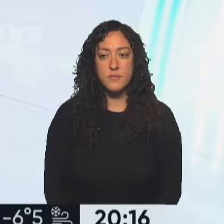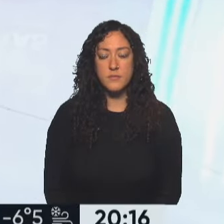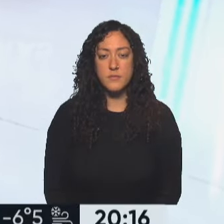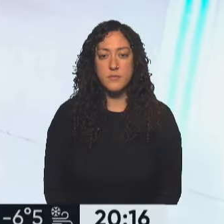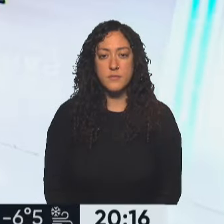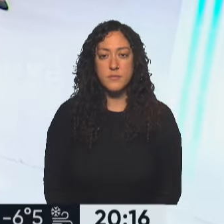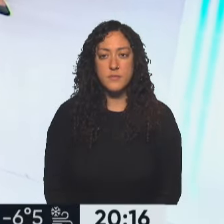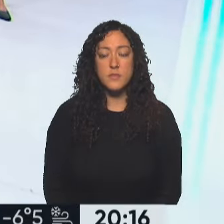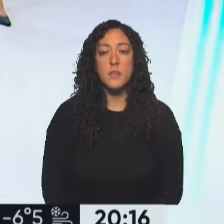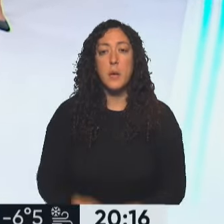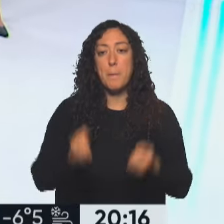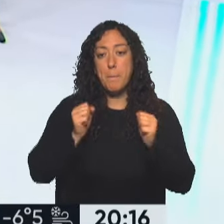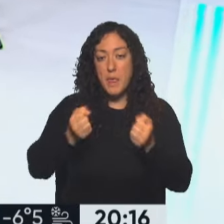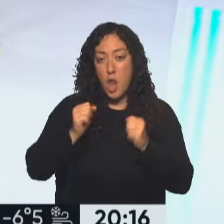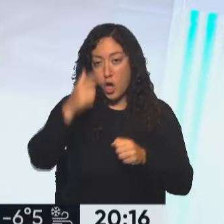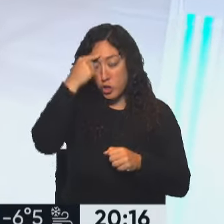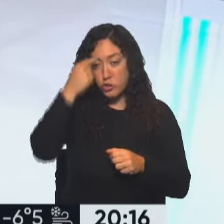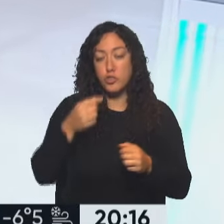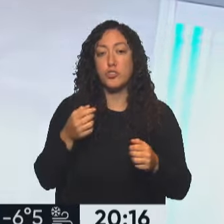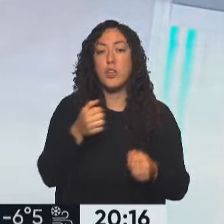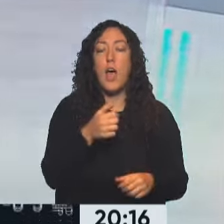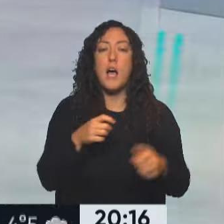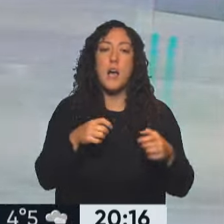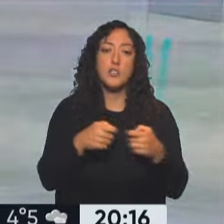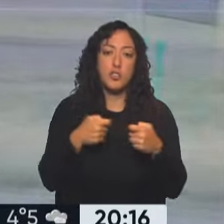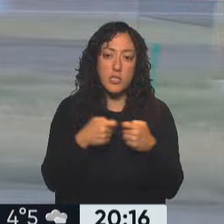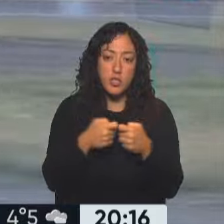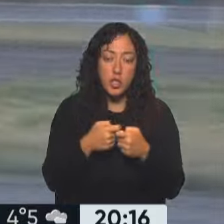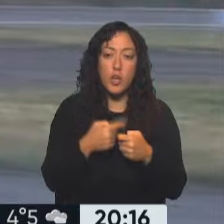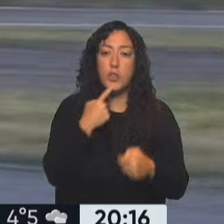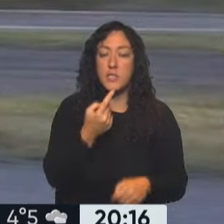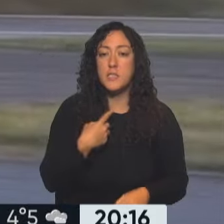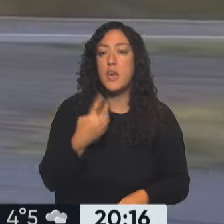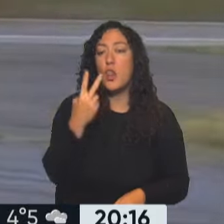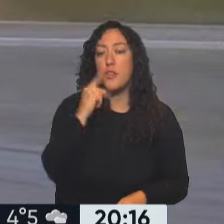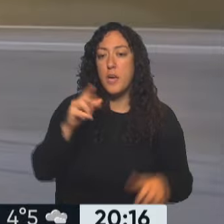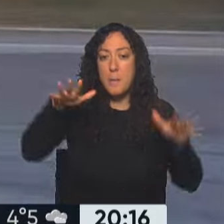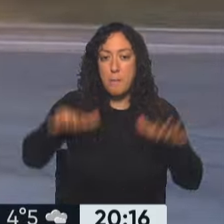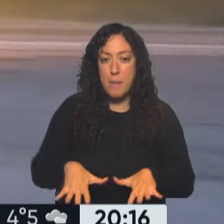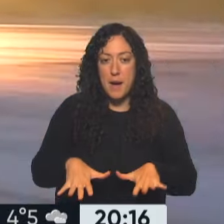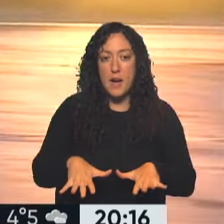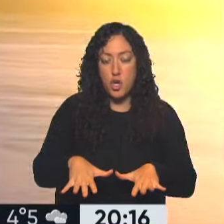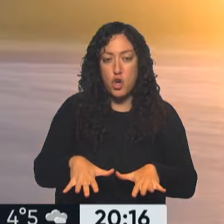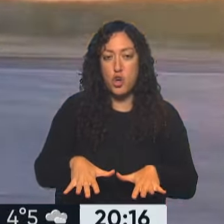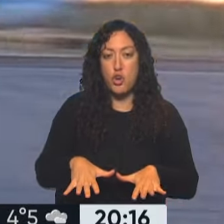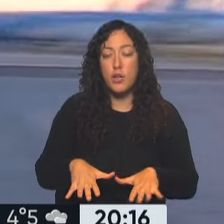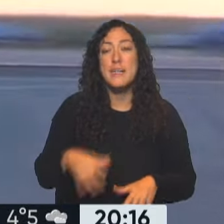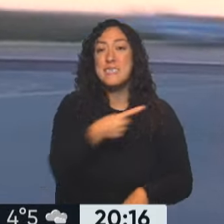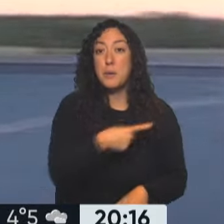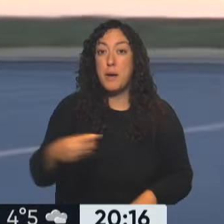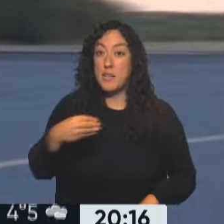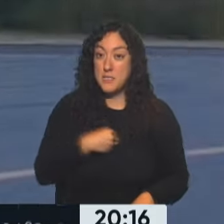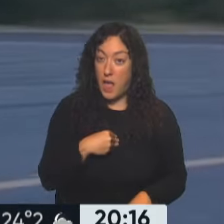La Asociación de Pilotos de Líneas Aéreas confirmó un paro por 48 horas que comenzará exactamente en el inicio de la Semana Santa